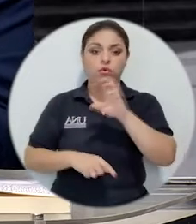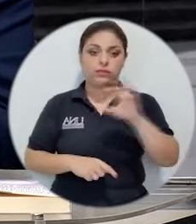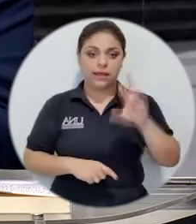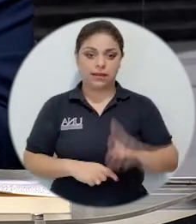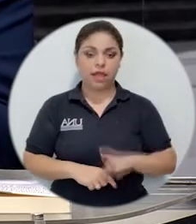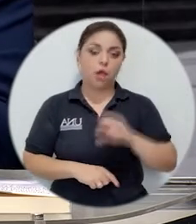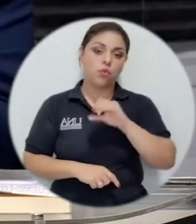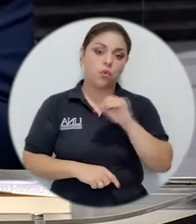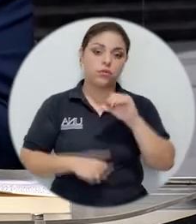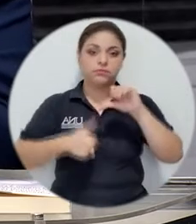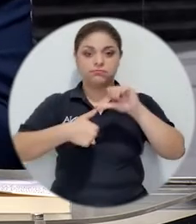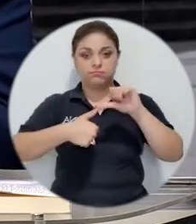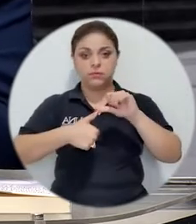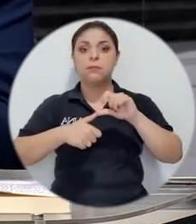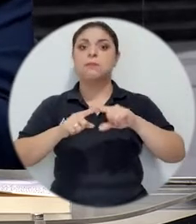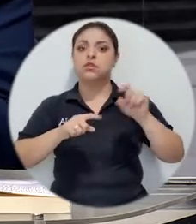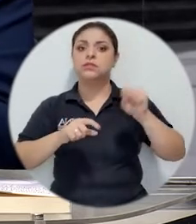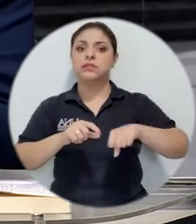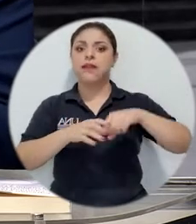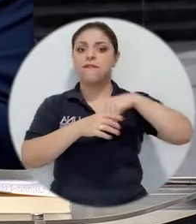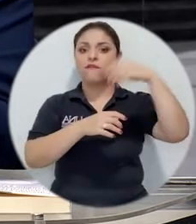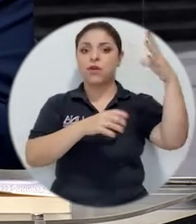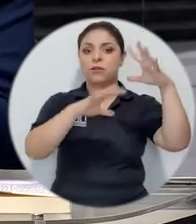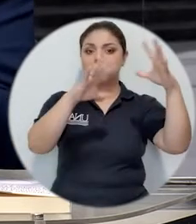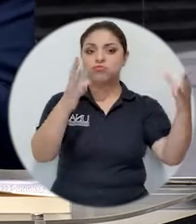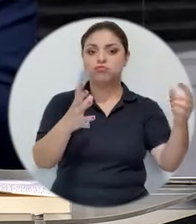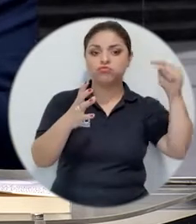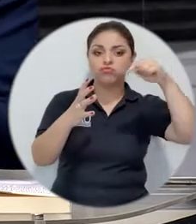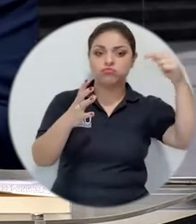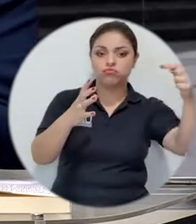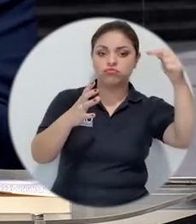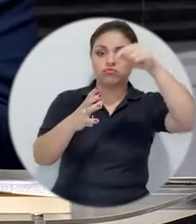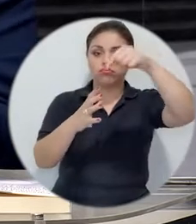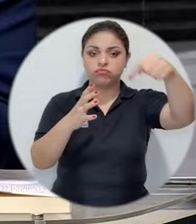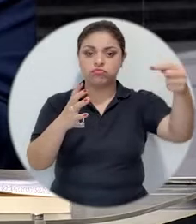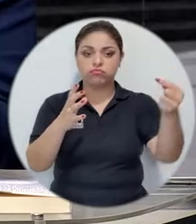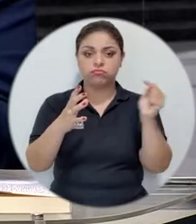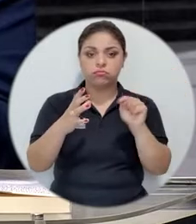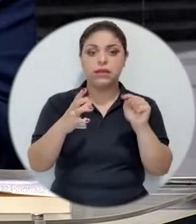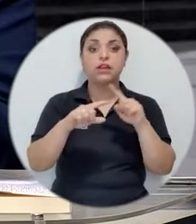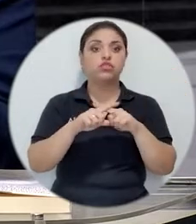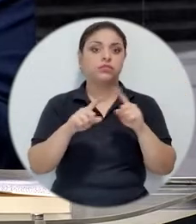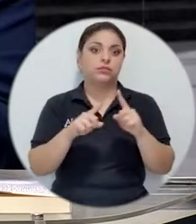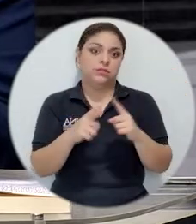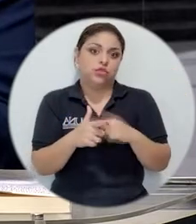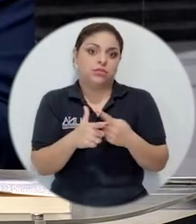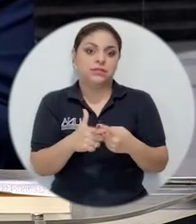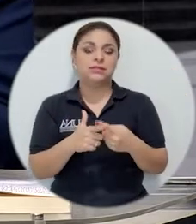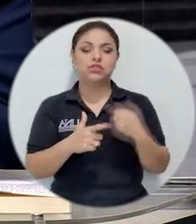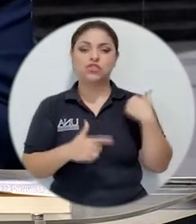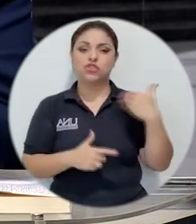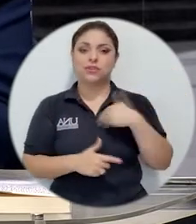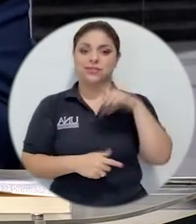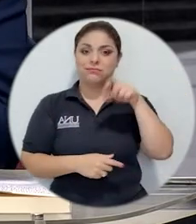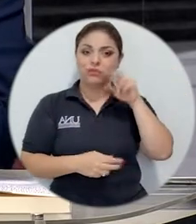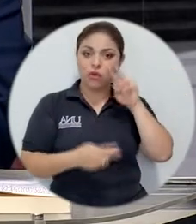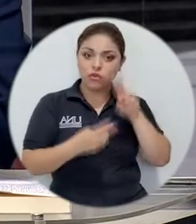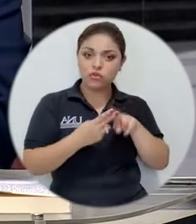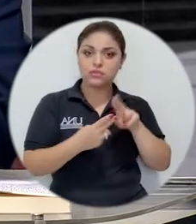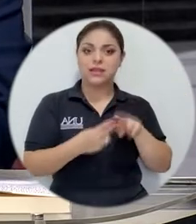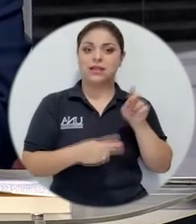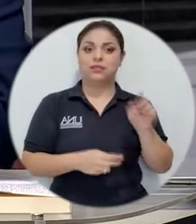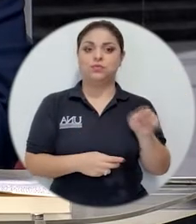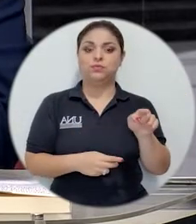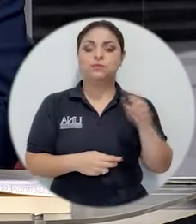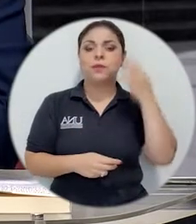Costa Rica o en Centroamérica, pero que sí están pasando en otras regiones del mundo. Y tenemos una obligación de